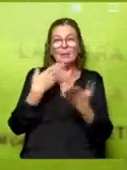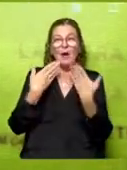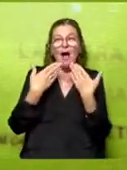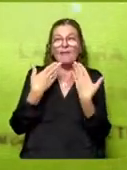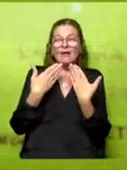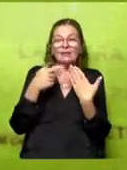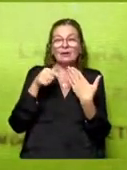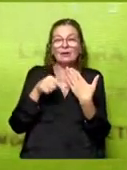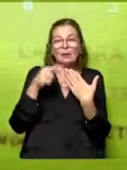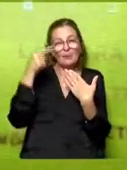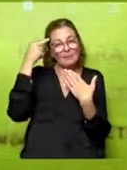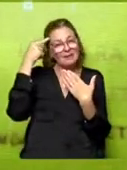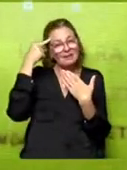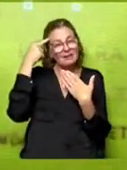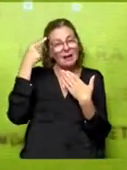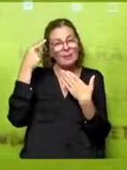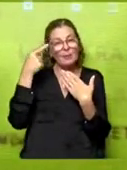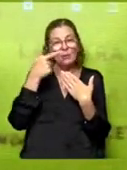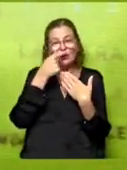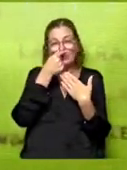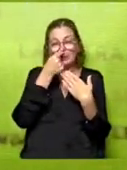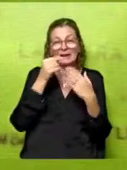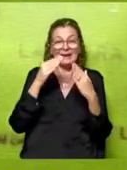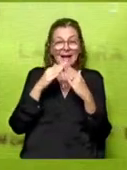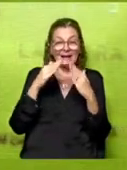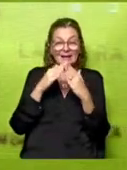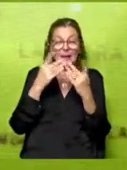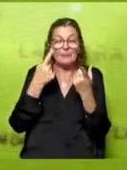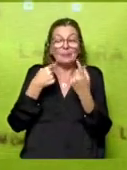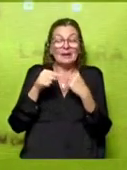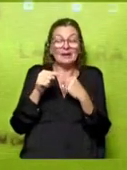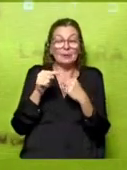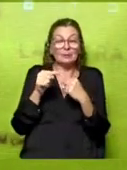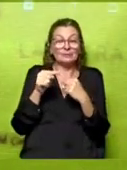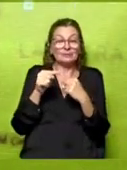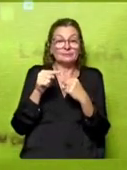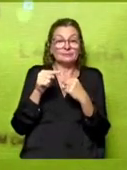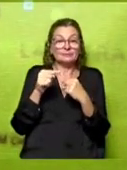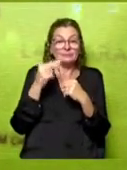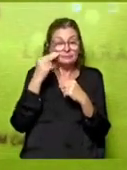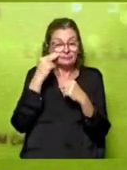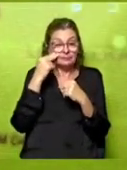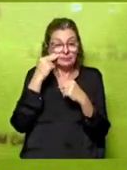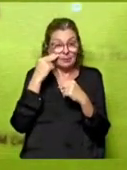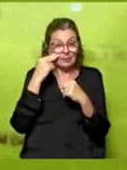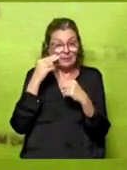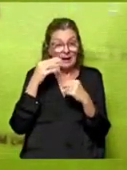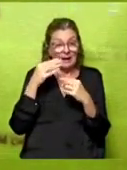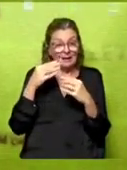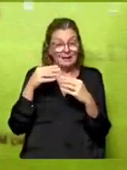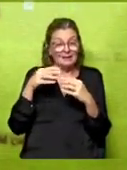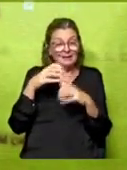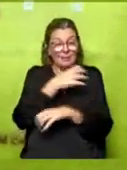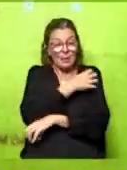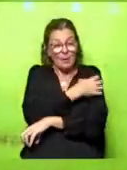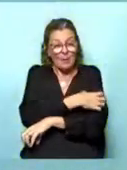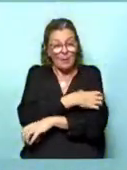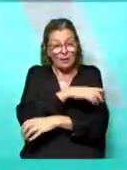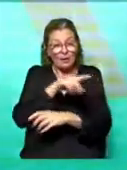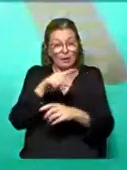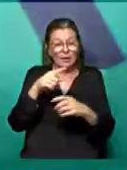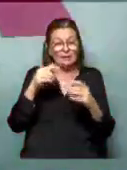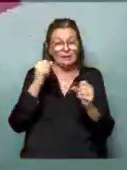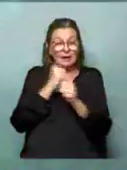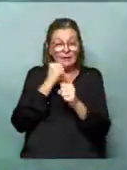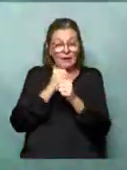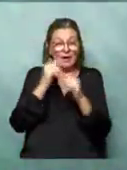en asentamientos, naturalmente pensamos en vivienda, pero el problema de los asentamientos se relaciona también con trabajo,